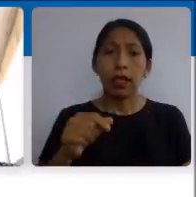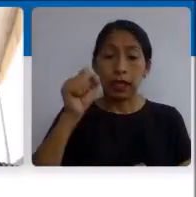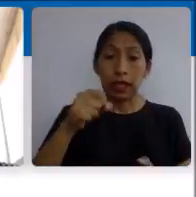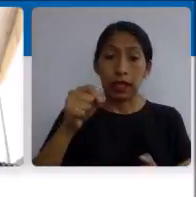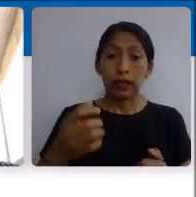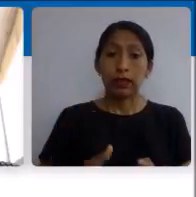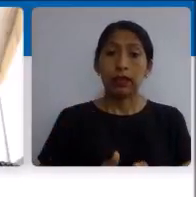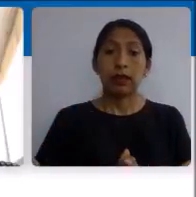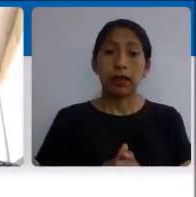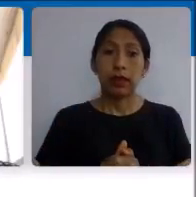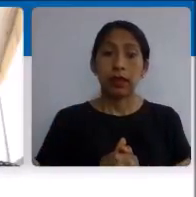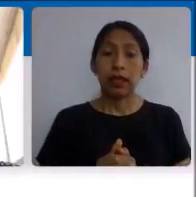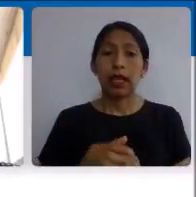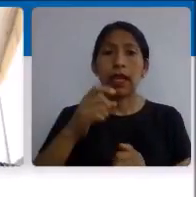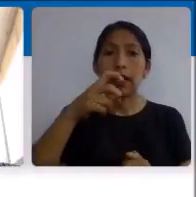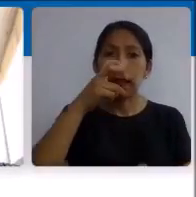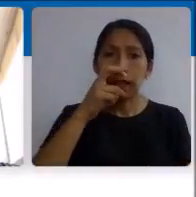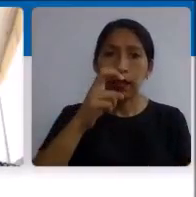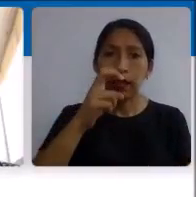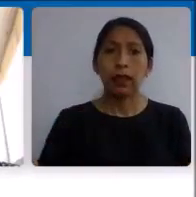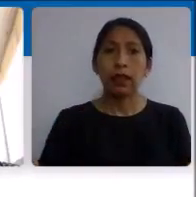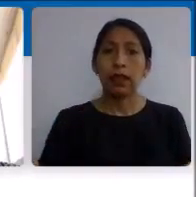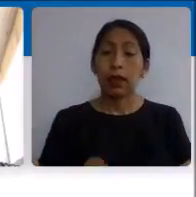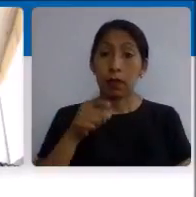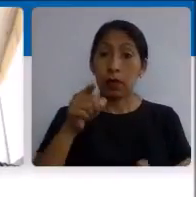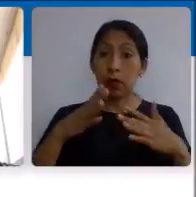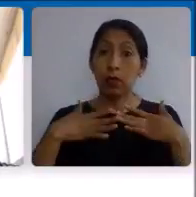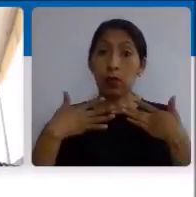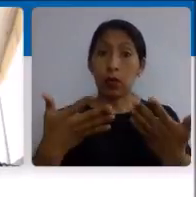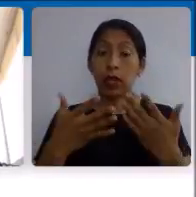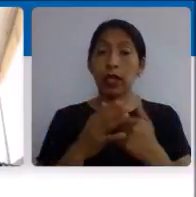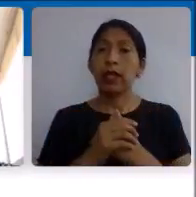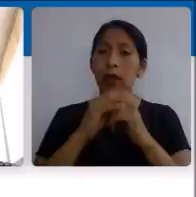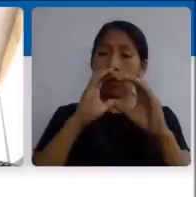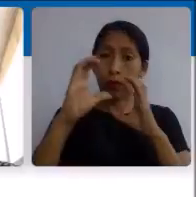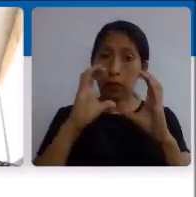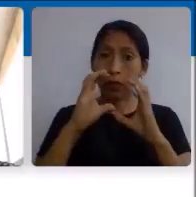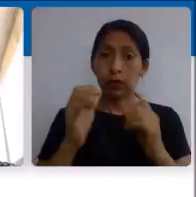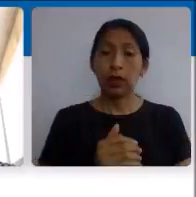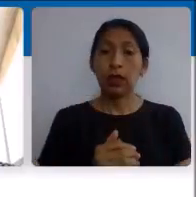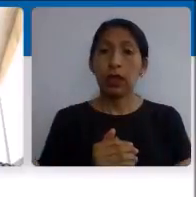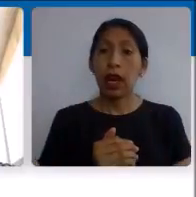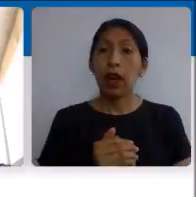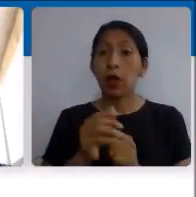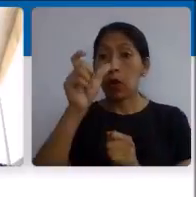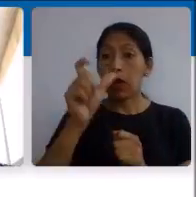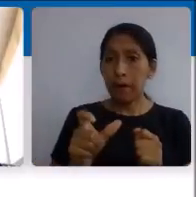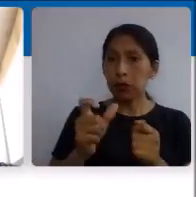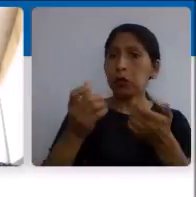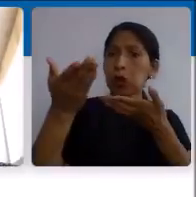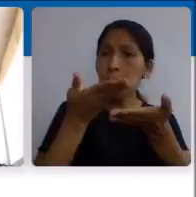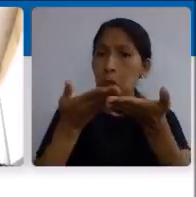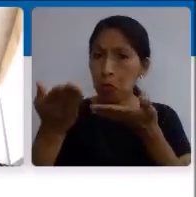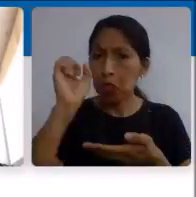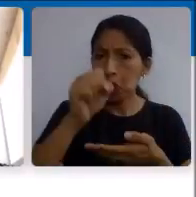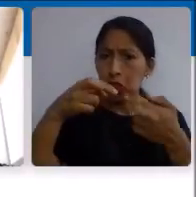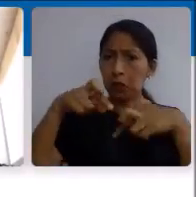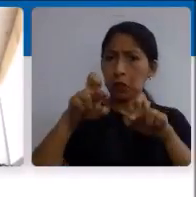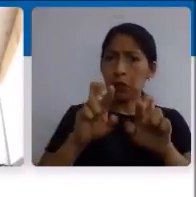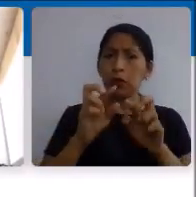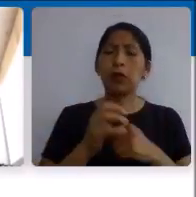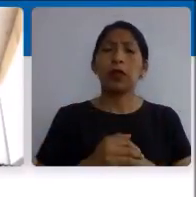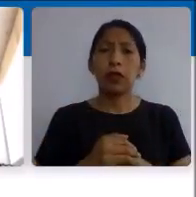poco más estricta, en la cual tú solamente puedes comunicarte con el tour operador, ¿no? Pero en este